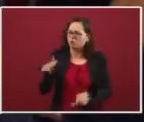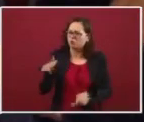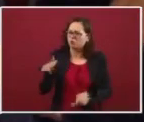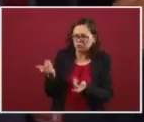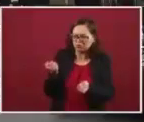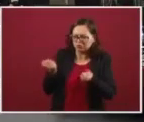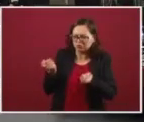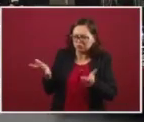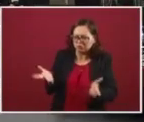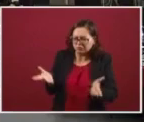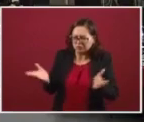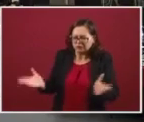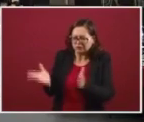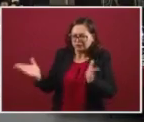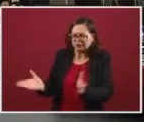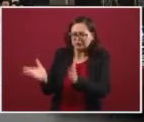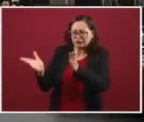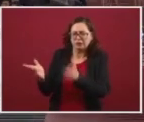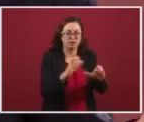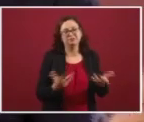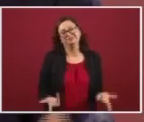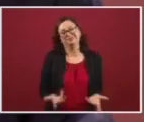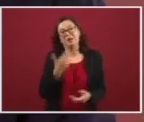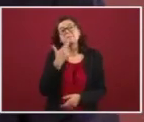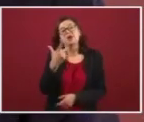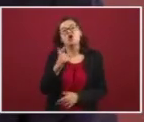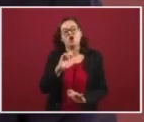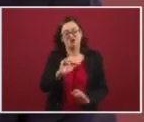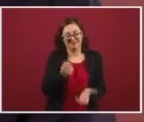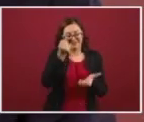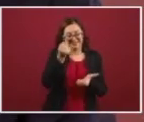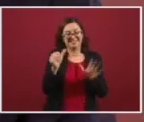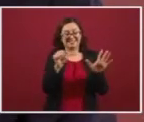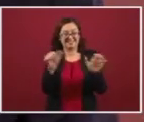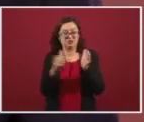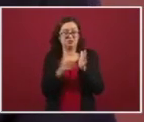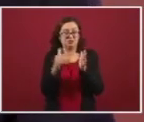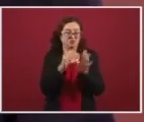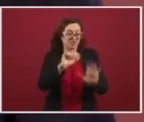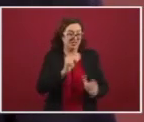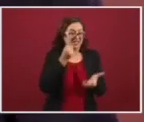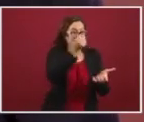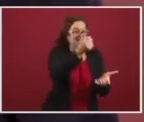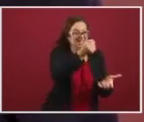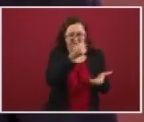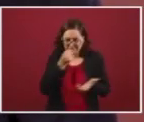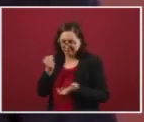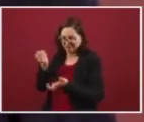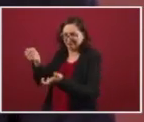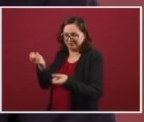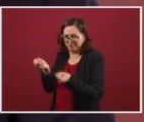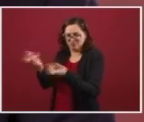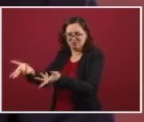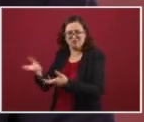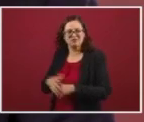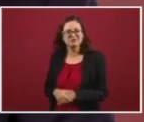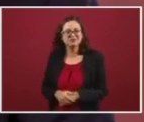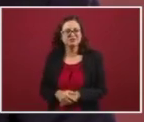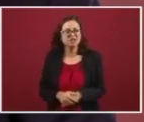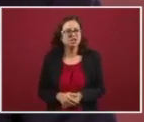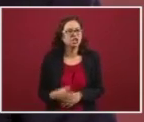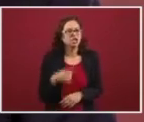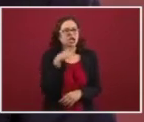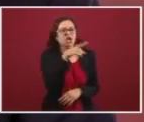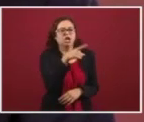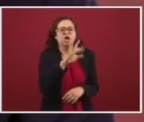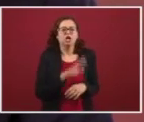millones a combatir la pobreza, en vez de crear el aparato para